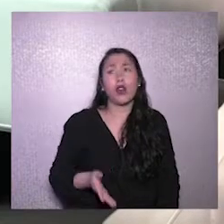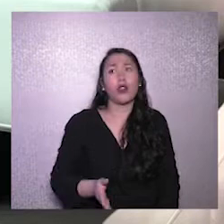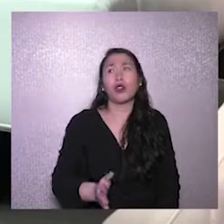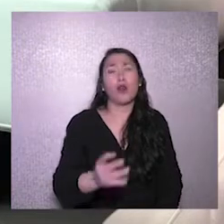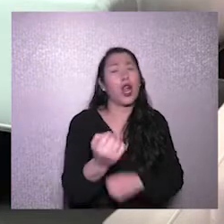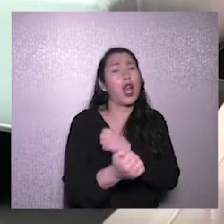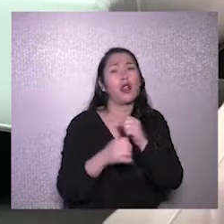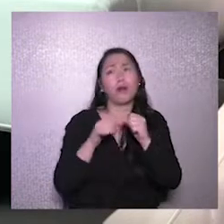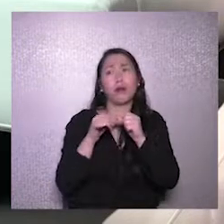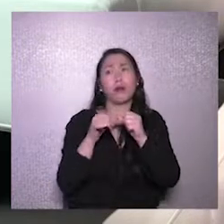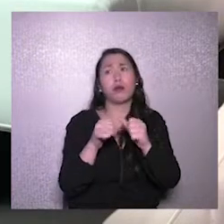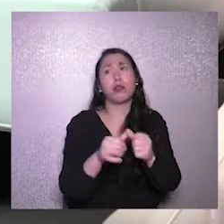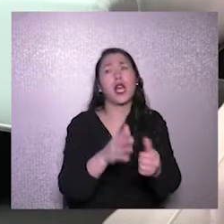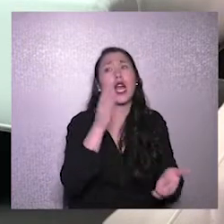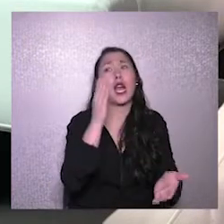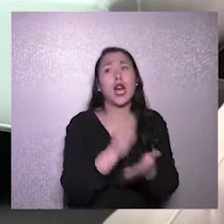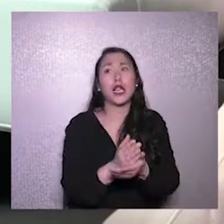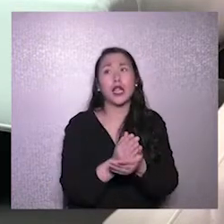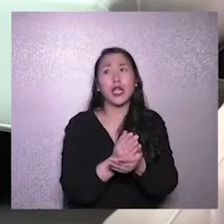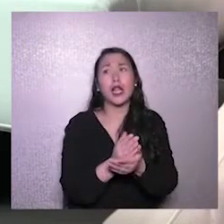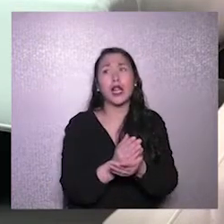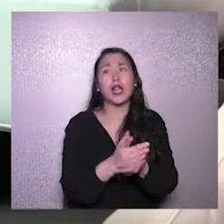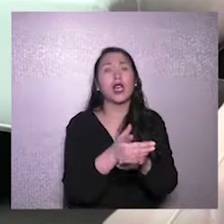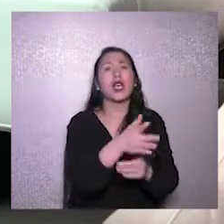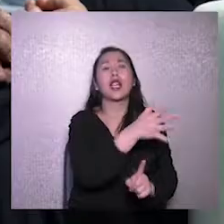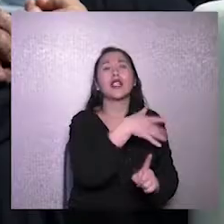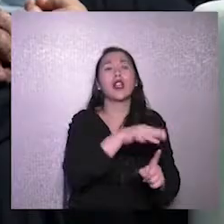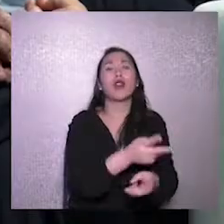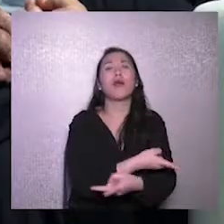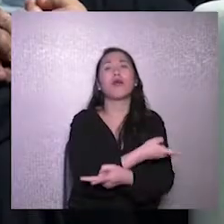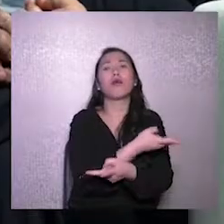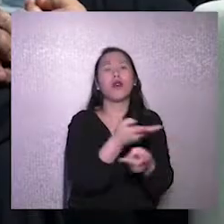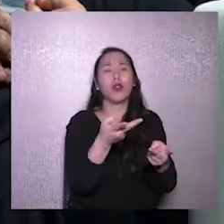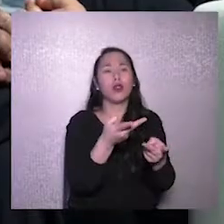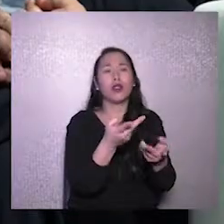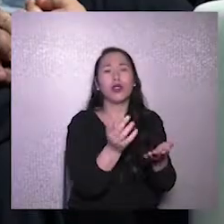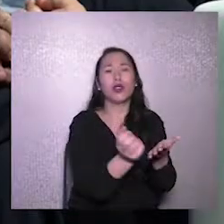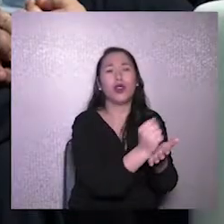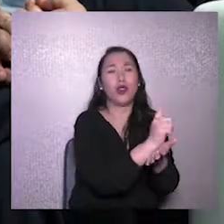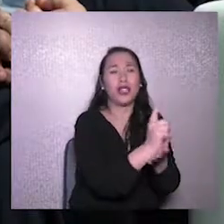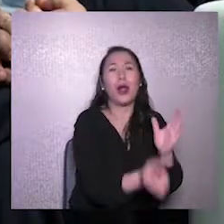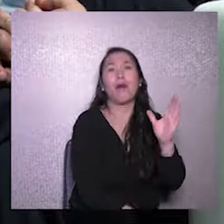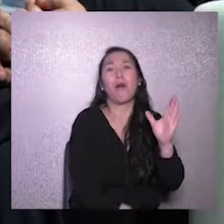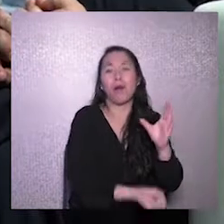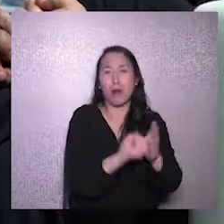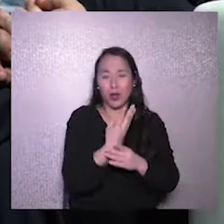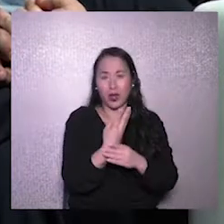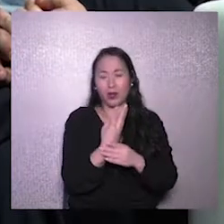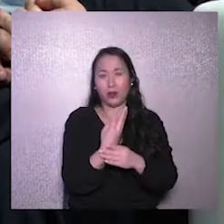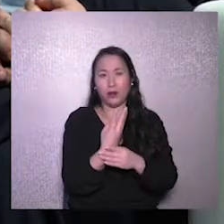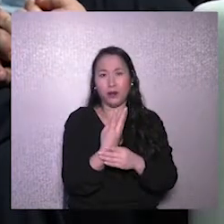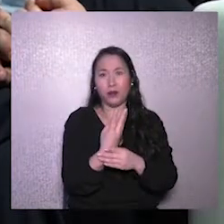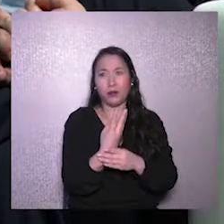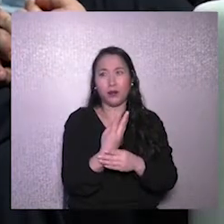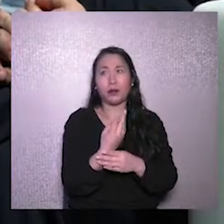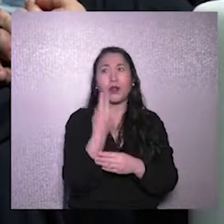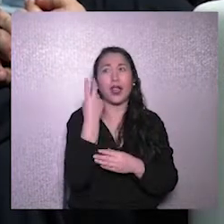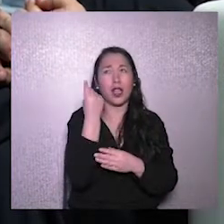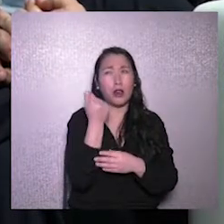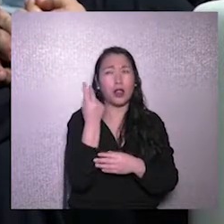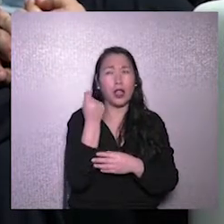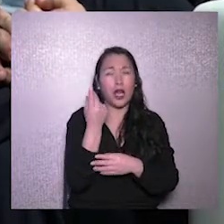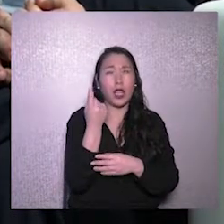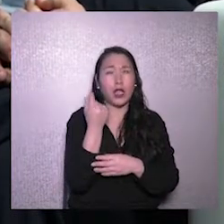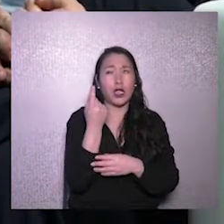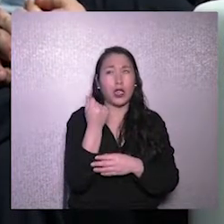años hasta que el sector público no esté en condiciones de ser un sistema moderno, ¿verdad?, que le dé